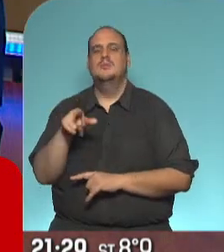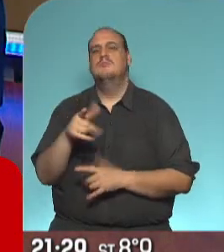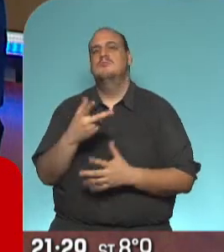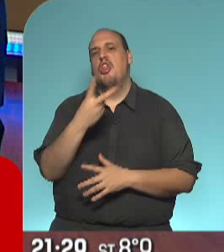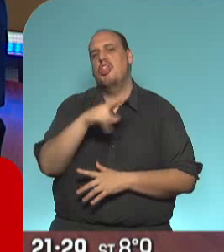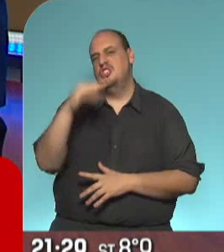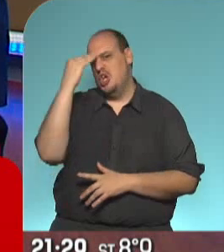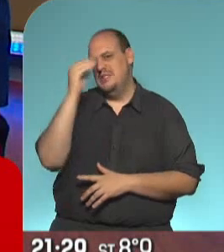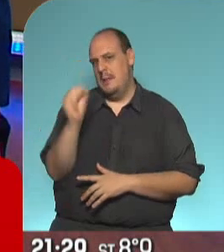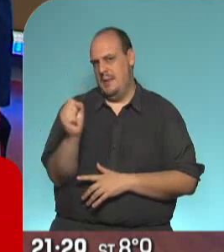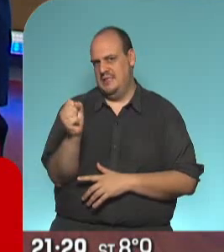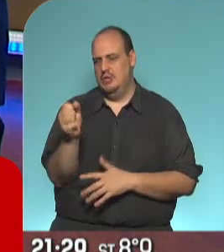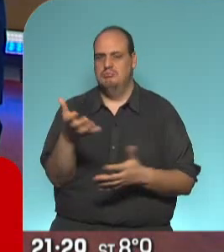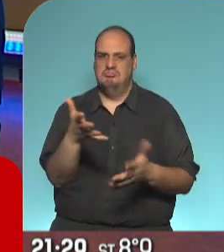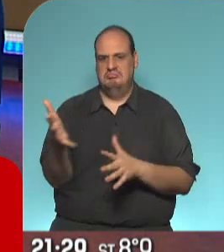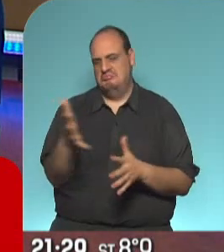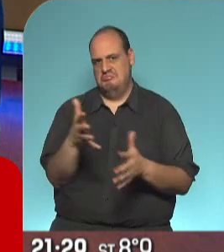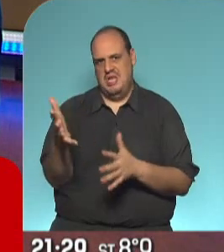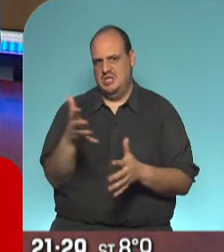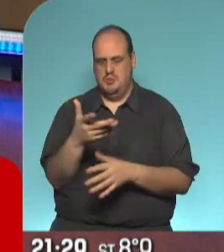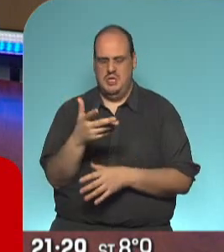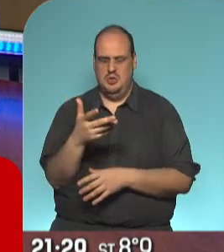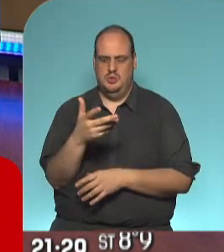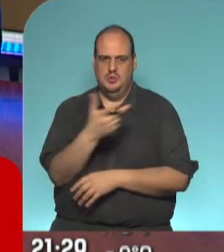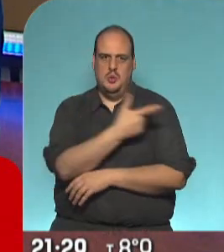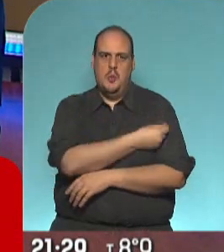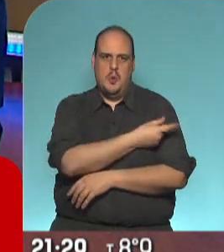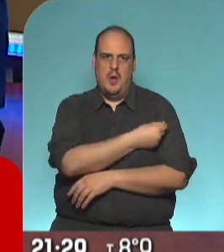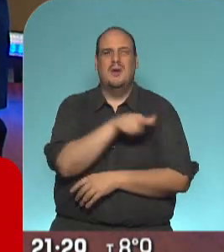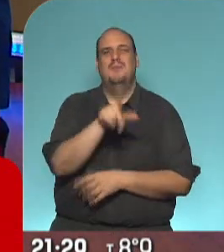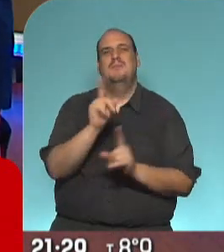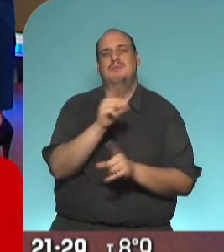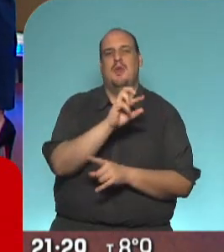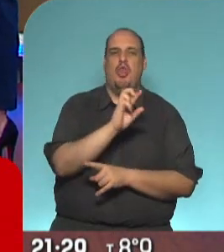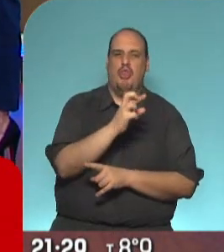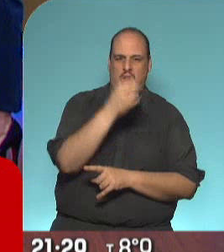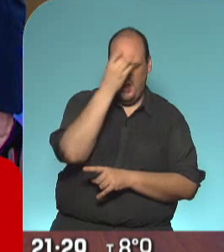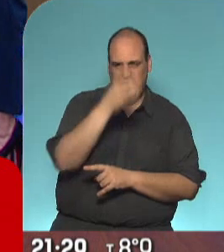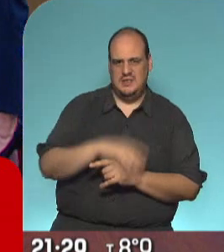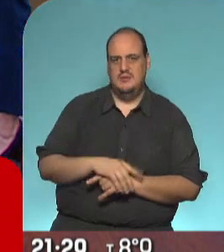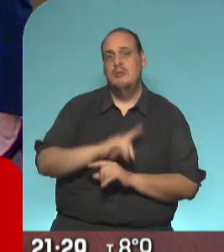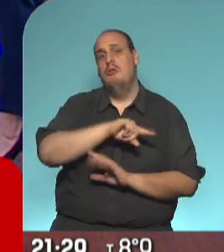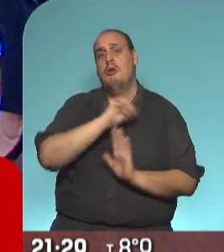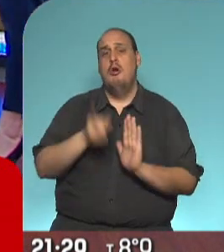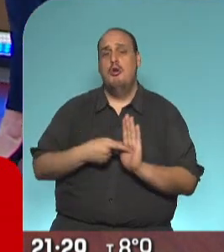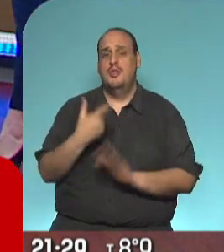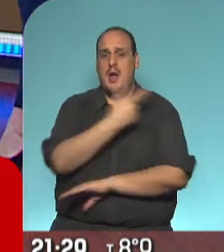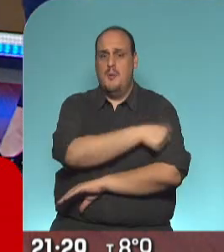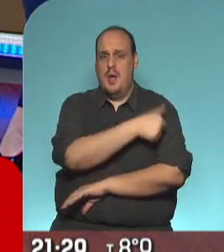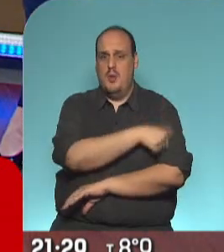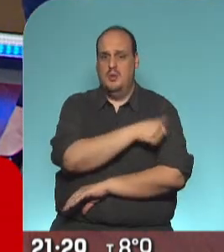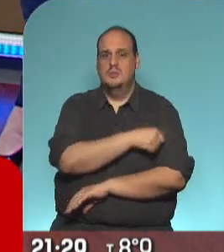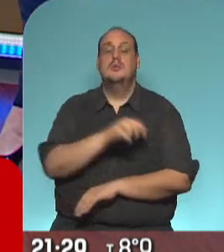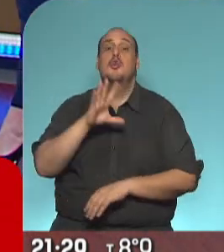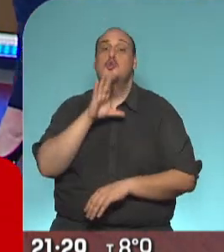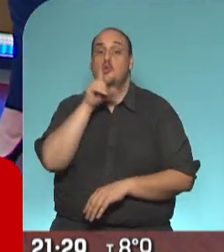215 pesos es lo que equivaldría al tipo de cambio oficial. Pero después tenemos otras, por ejemplo, claro, un instituto